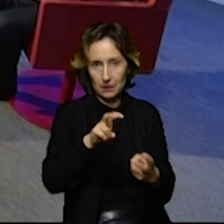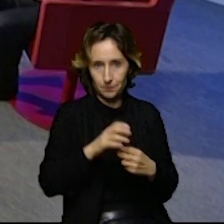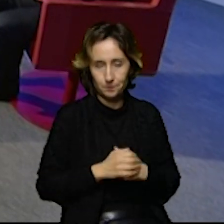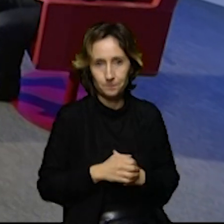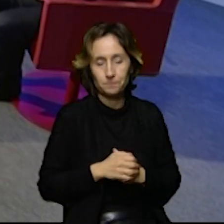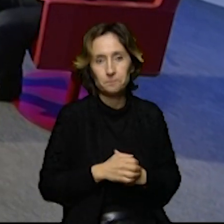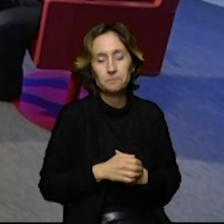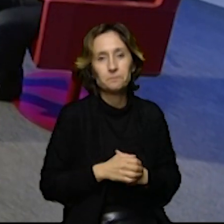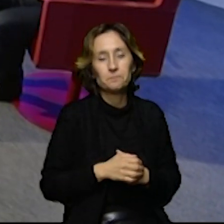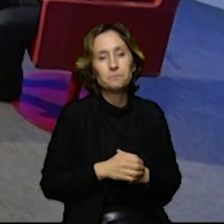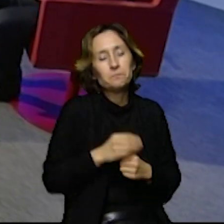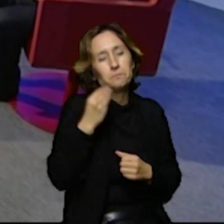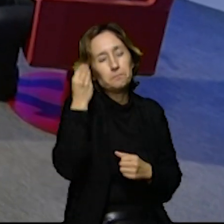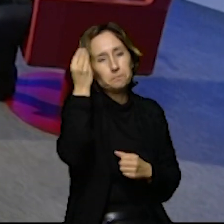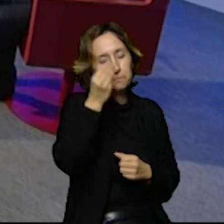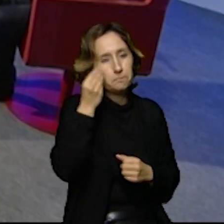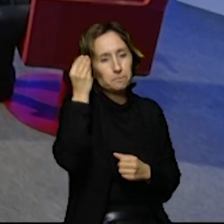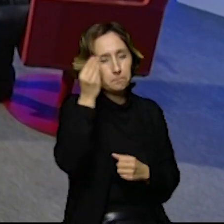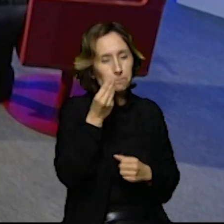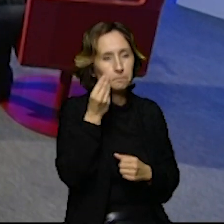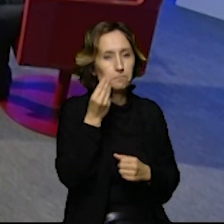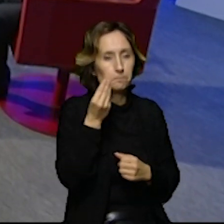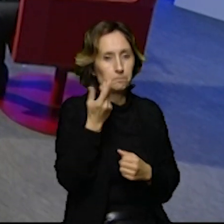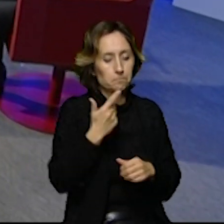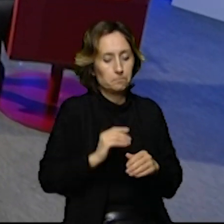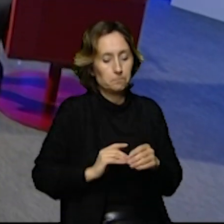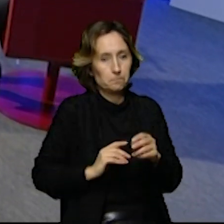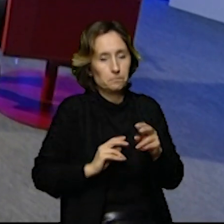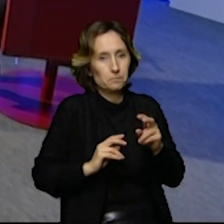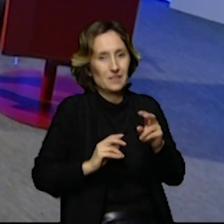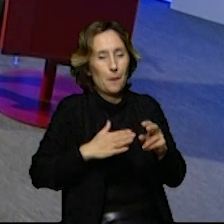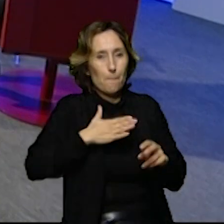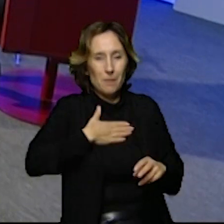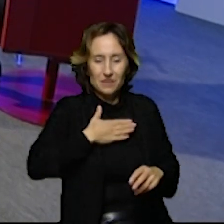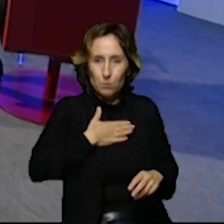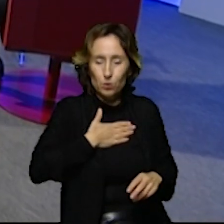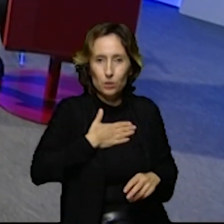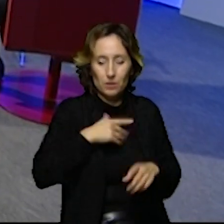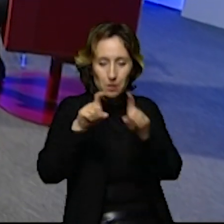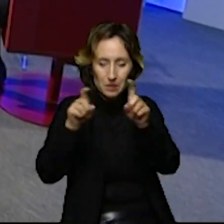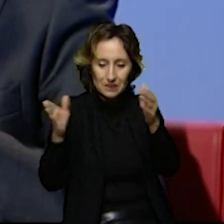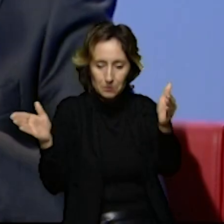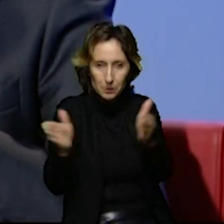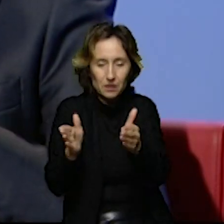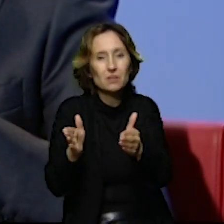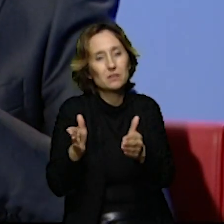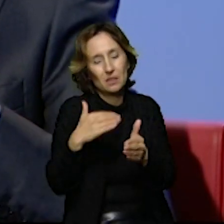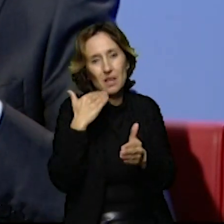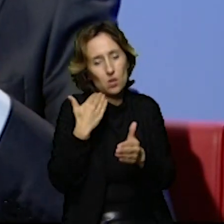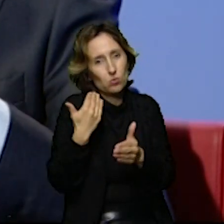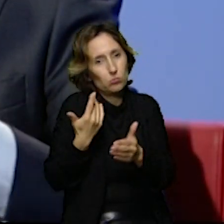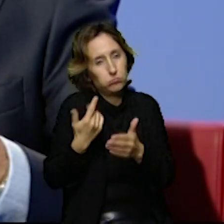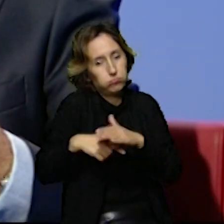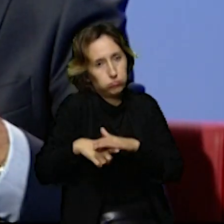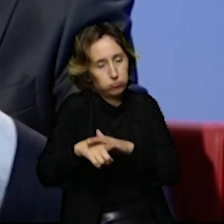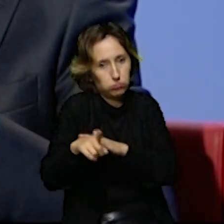creo que ahora va a haber un paso adelante con los temas de los patrimonios de las pequeñas empresas,